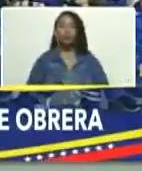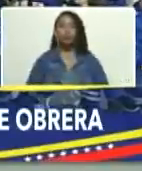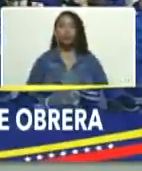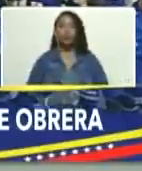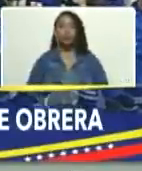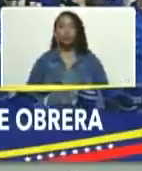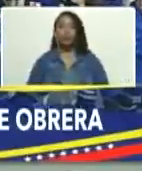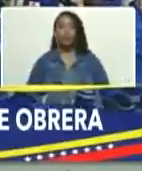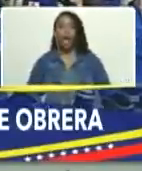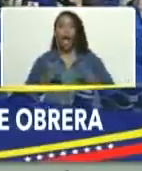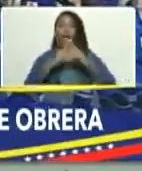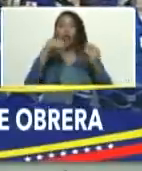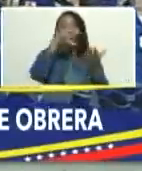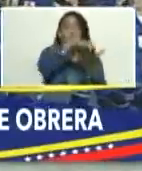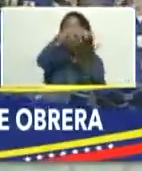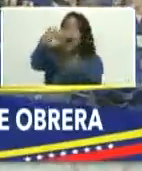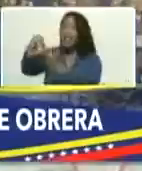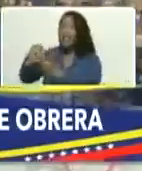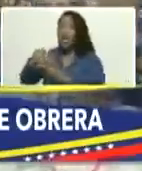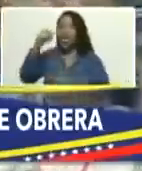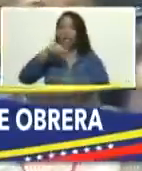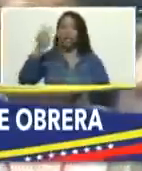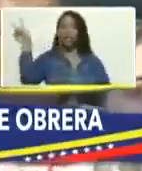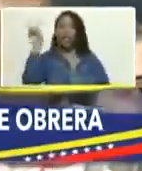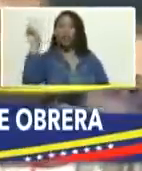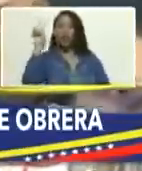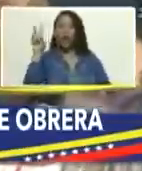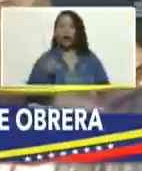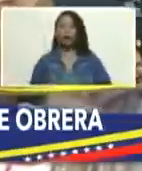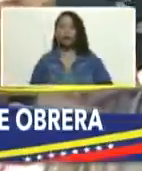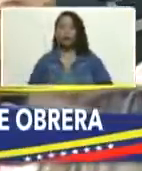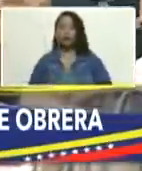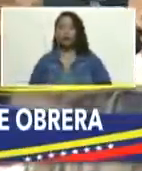En todos los estados del país.